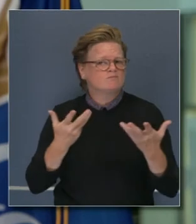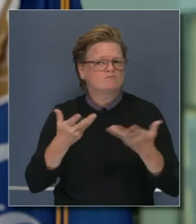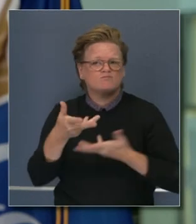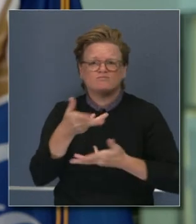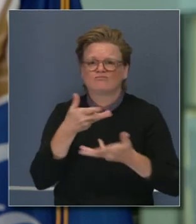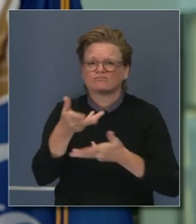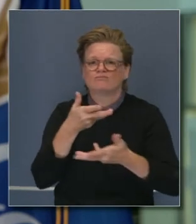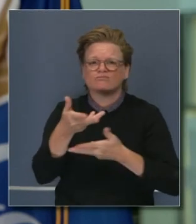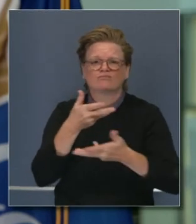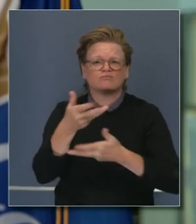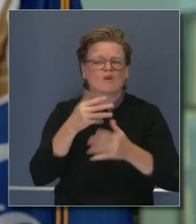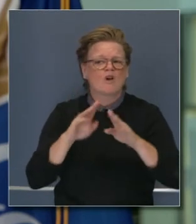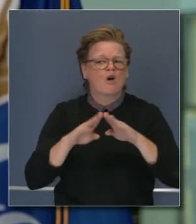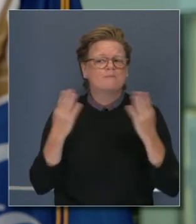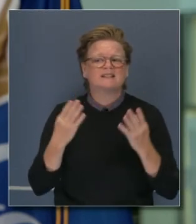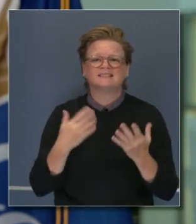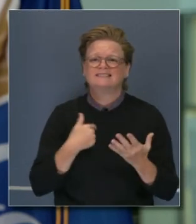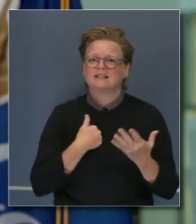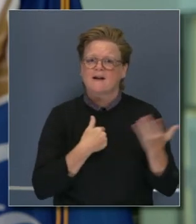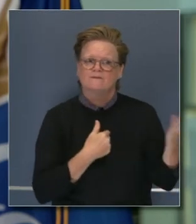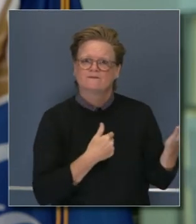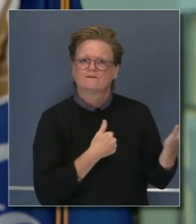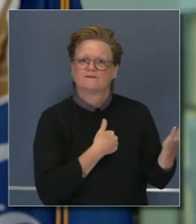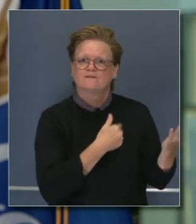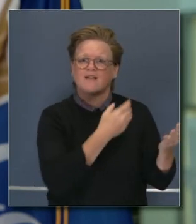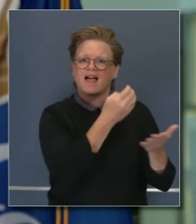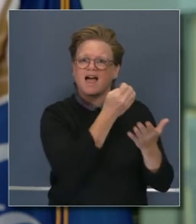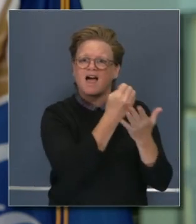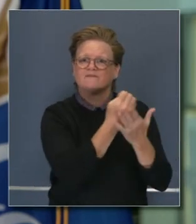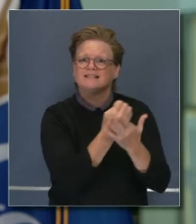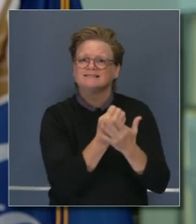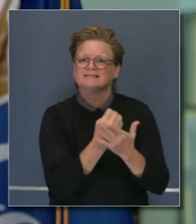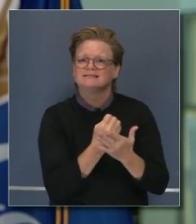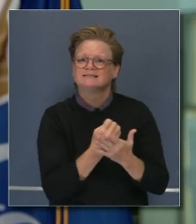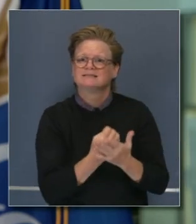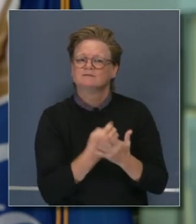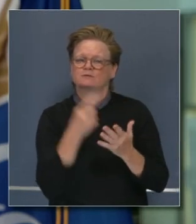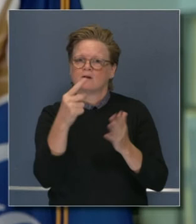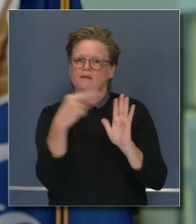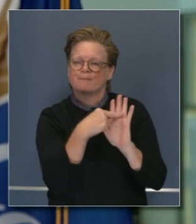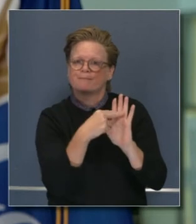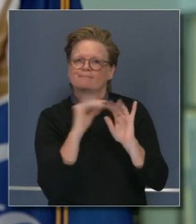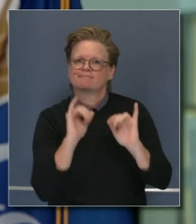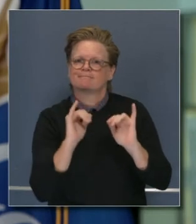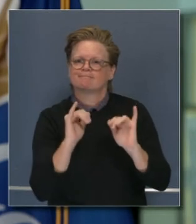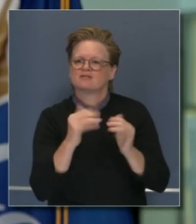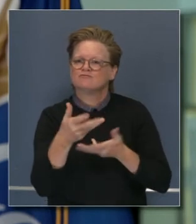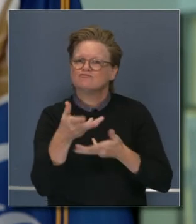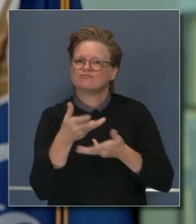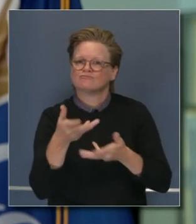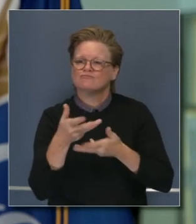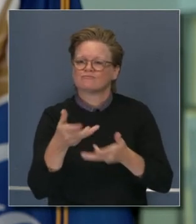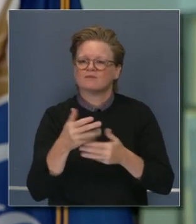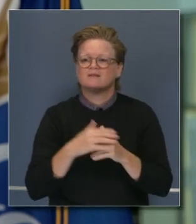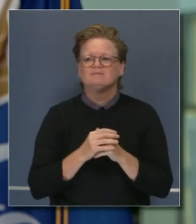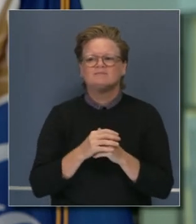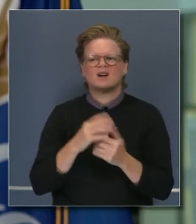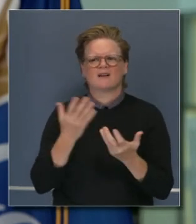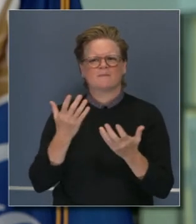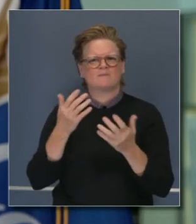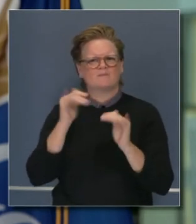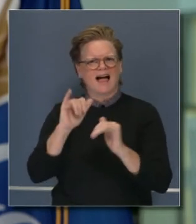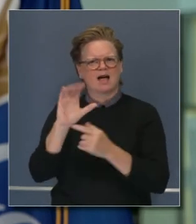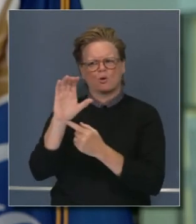ideología, estamos abiertos, dirigidos por los datos, dirigidos por la ciencia y también encabezado por